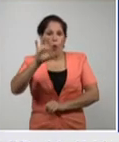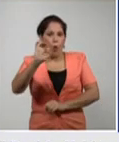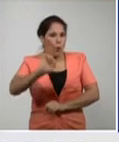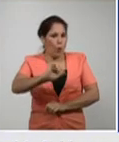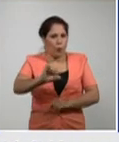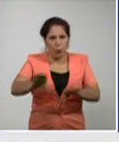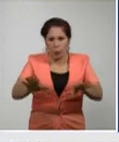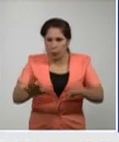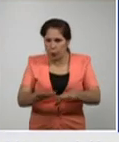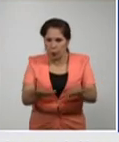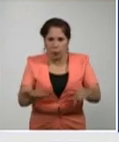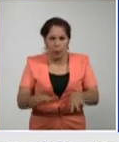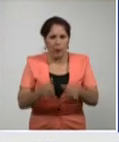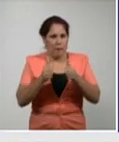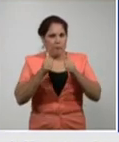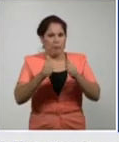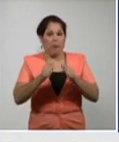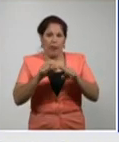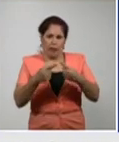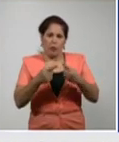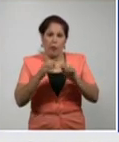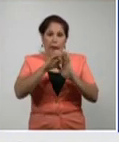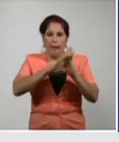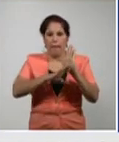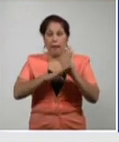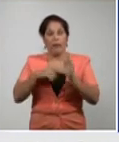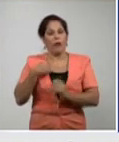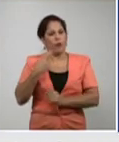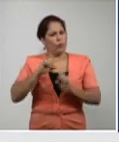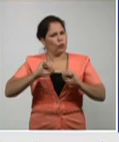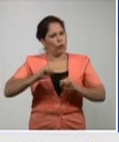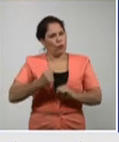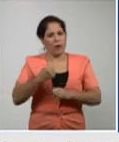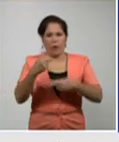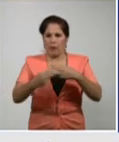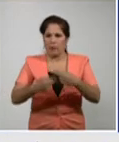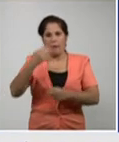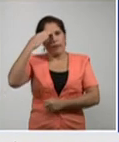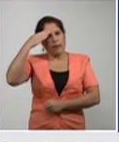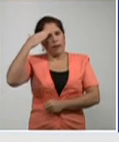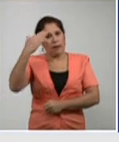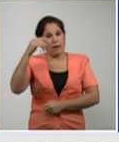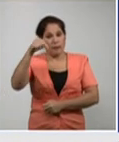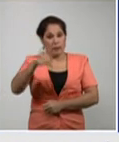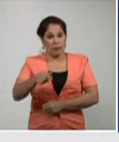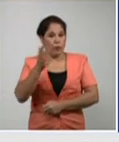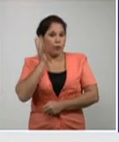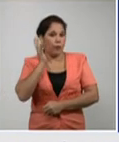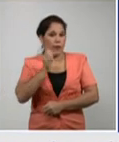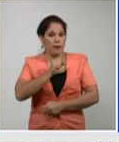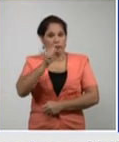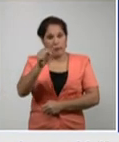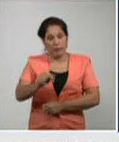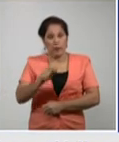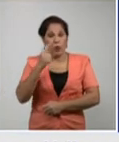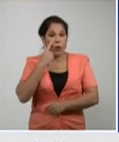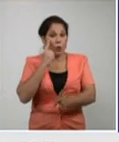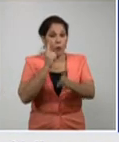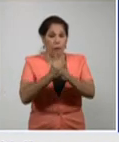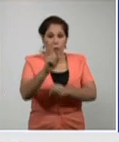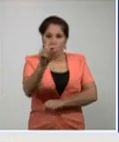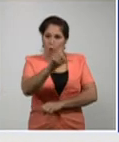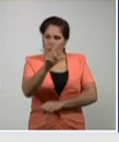riesgo es mayor, que es en definitiva las medidas que tenemos que aplicar. Agradecerle su presencia hoy, doctor. Nos vemos el lunes para